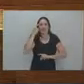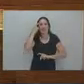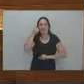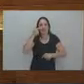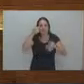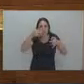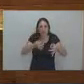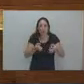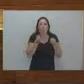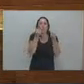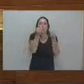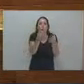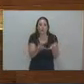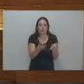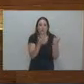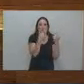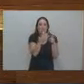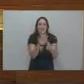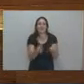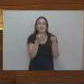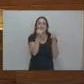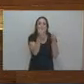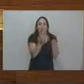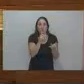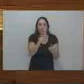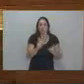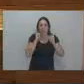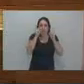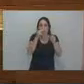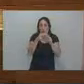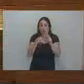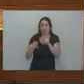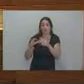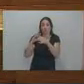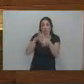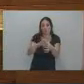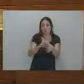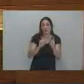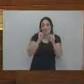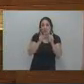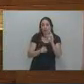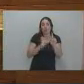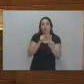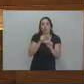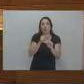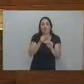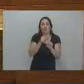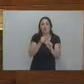es el volumen de las partidas comprometidas y hacer el esfuerzo político en la medida de lo posible para